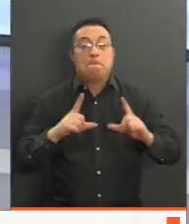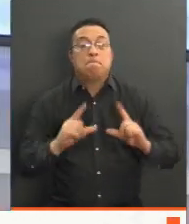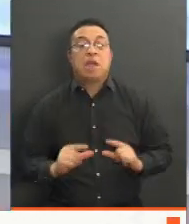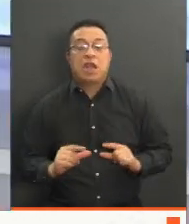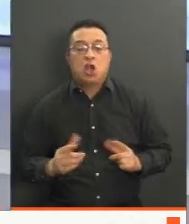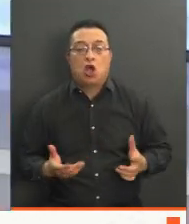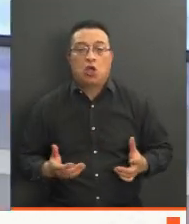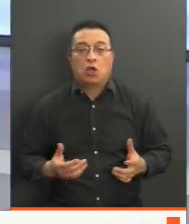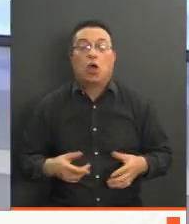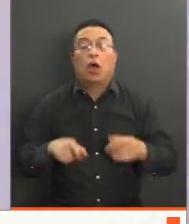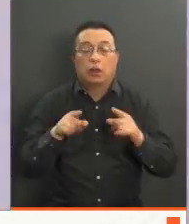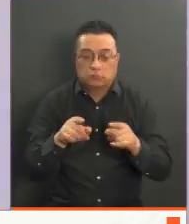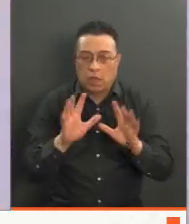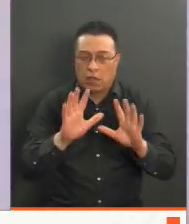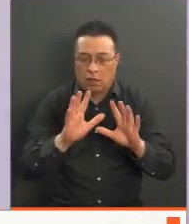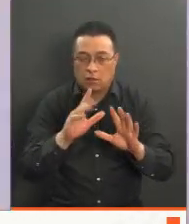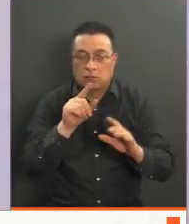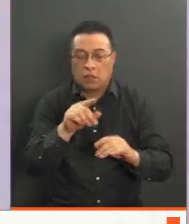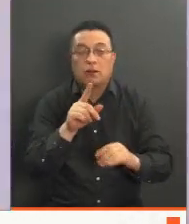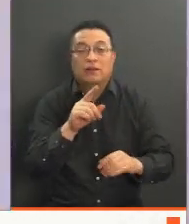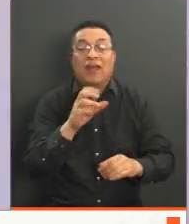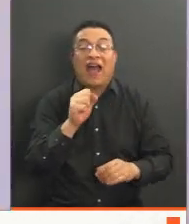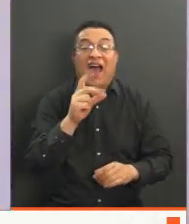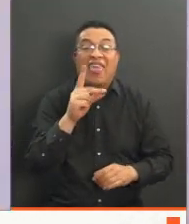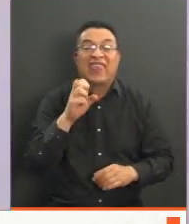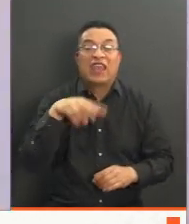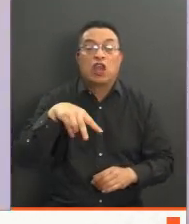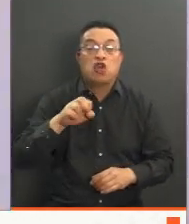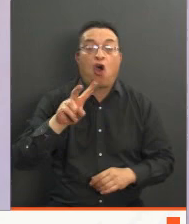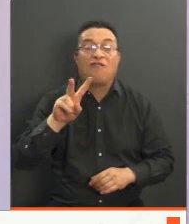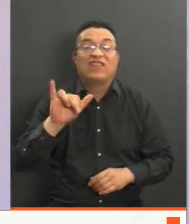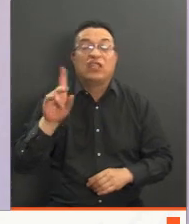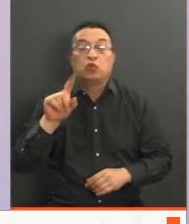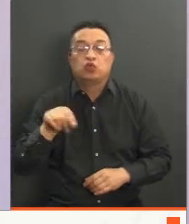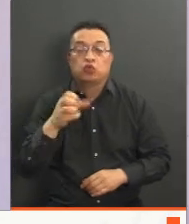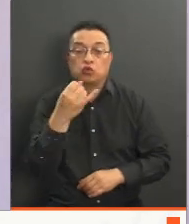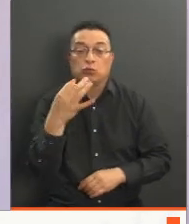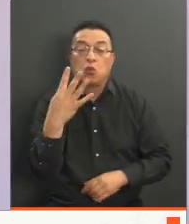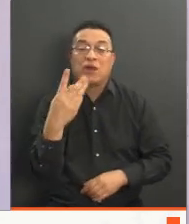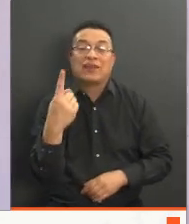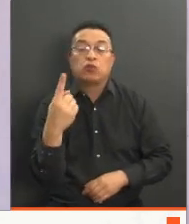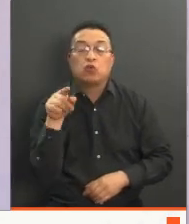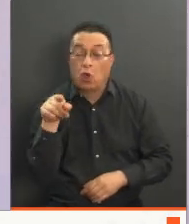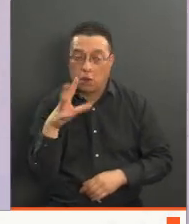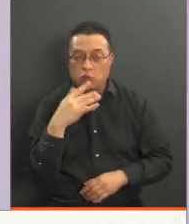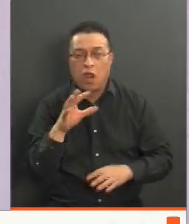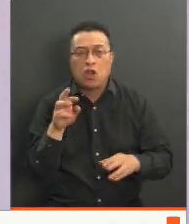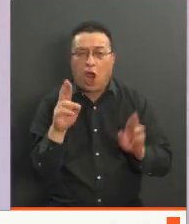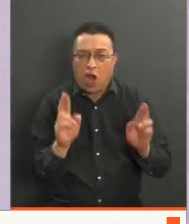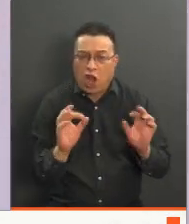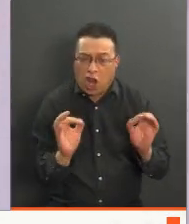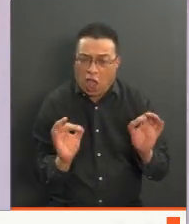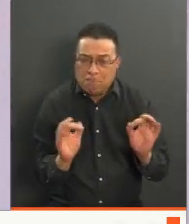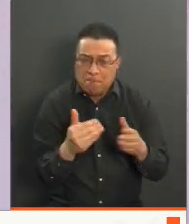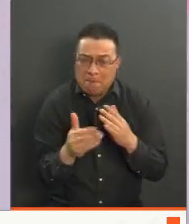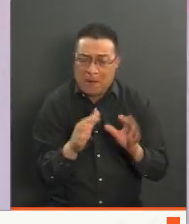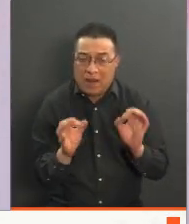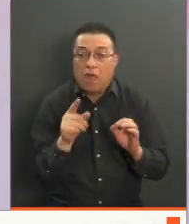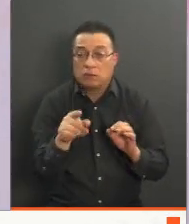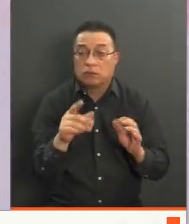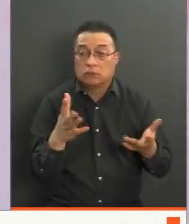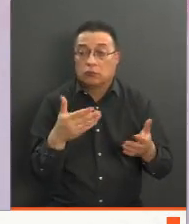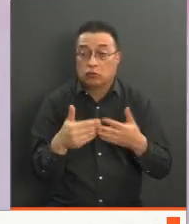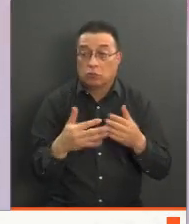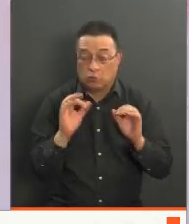tenerlo claro, ¿el adenovirus tipo 41 es frecuente, es más frecuente que cualquier otro? Porque el adenovirus es algo que, bueno,